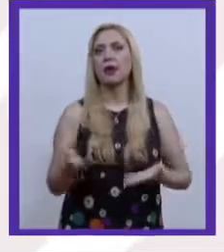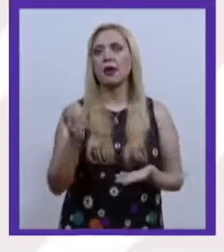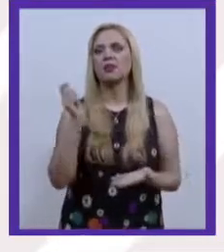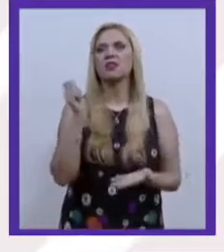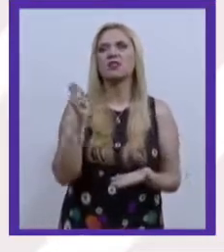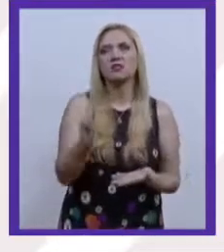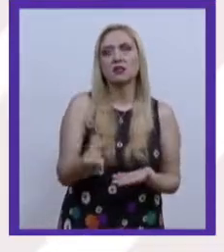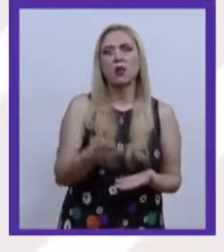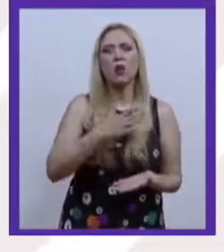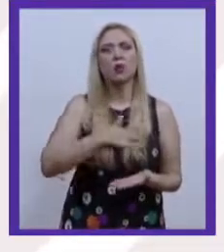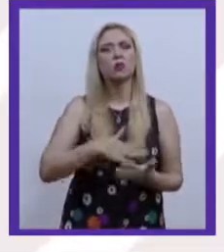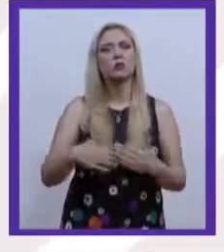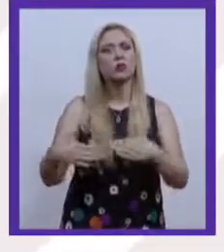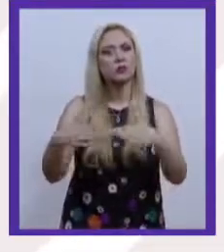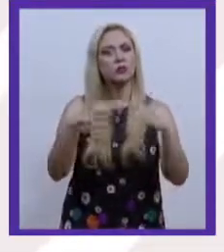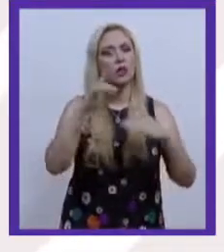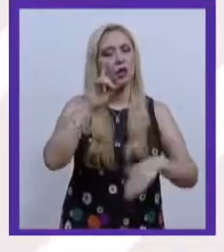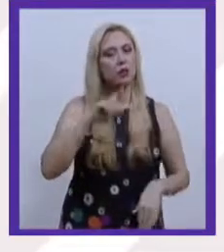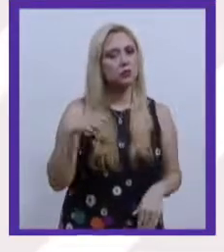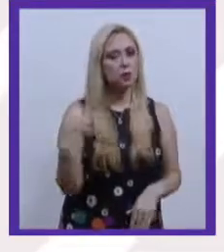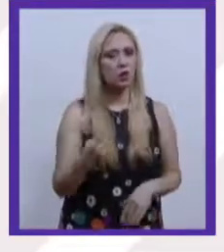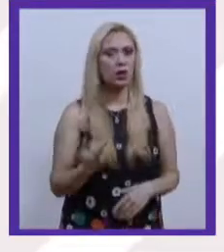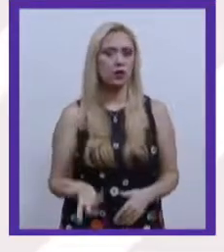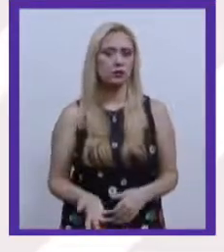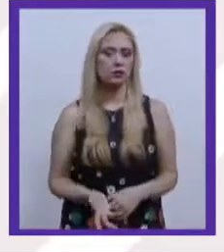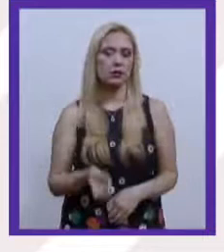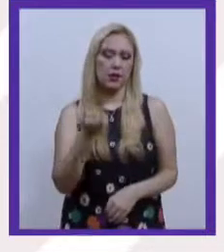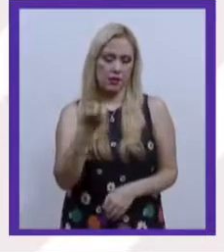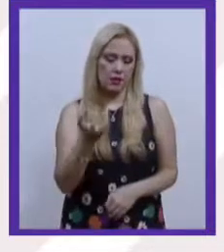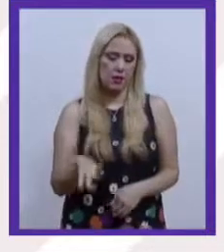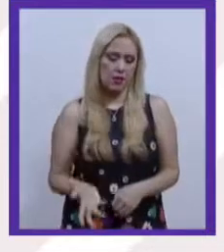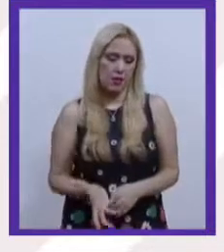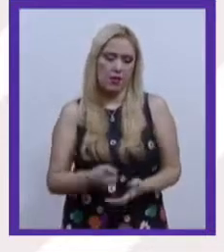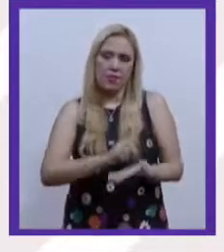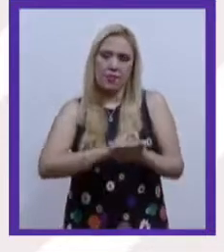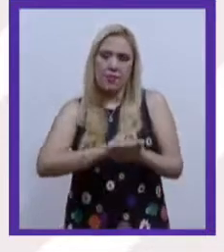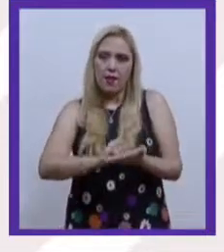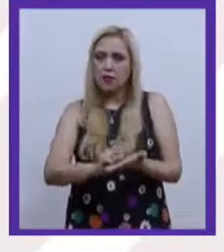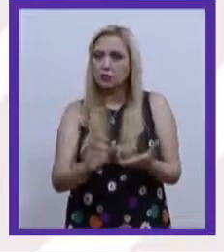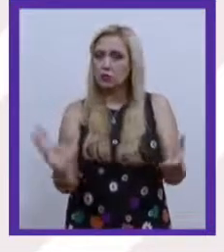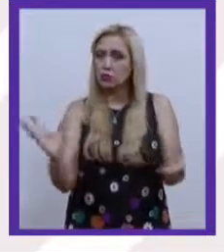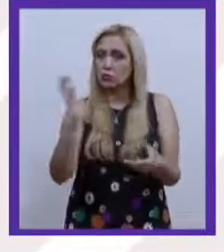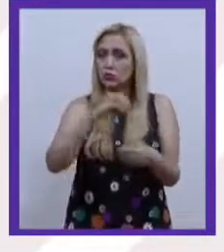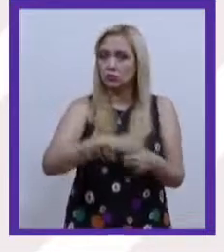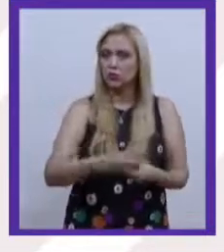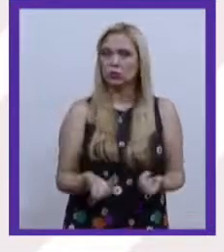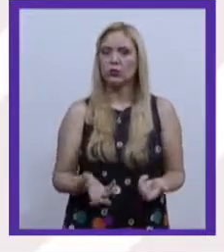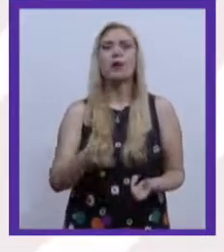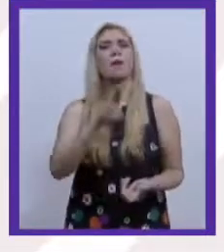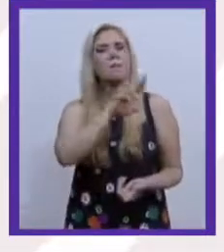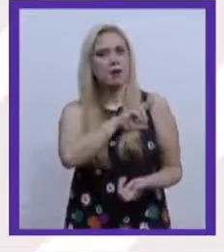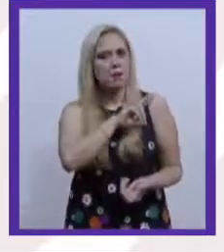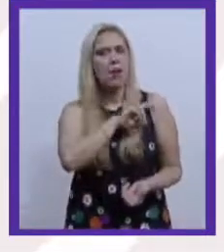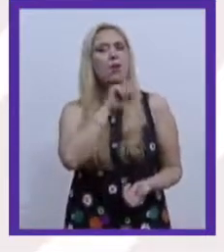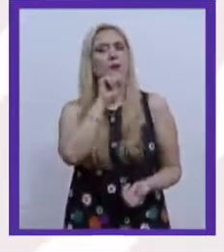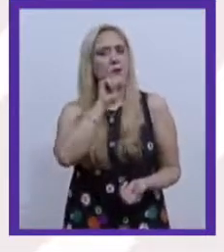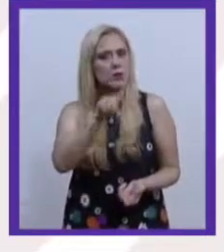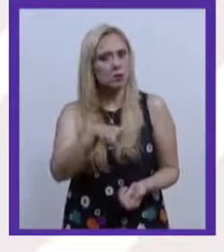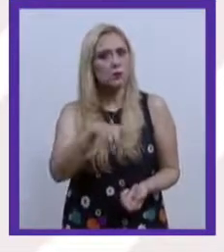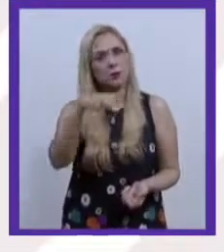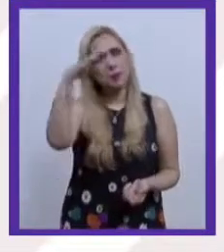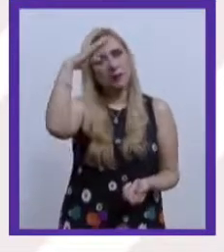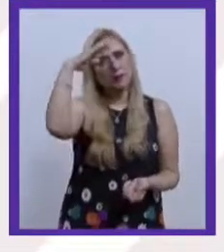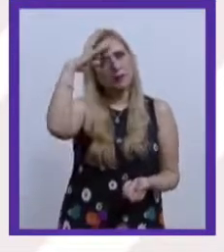el Estado democrático para las mujeres, que finalmente implica derechos, implica inclusión. El sector privado también, ¿no? Pensar